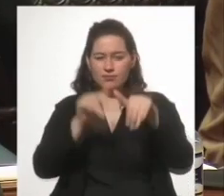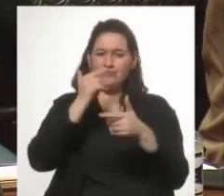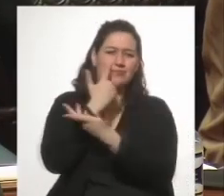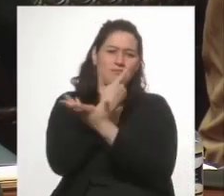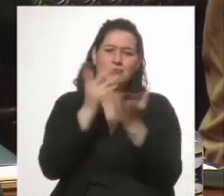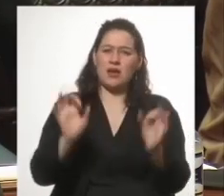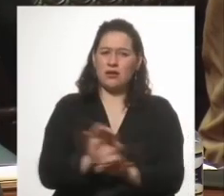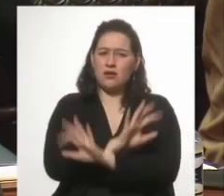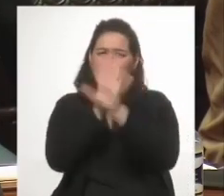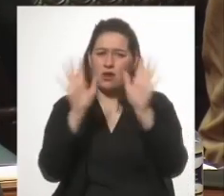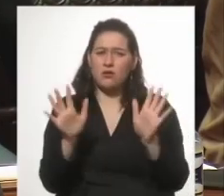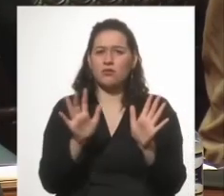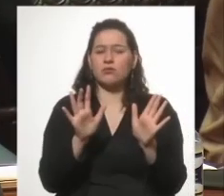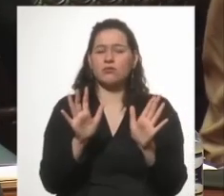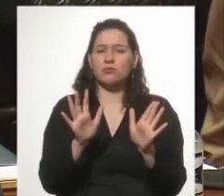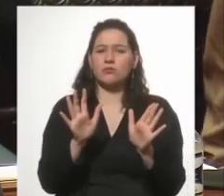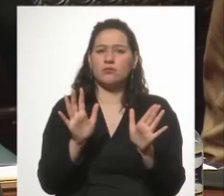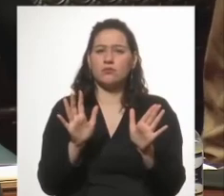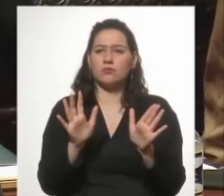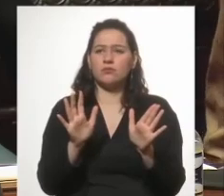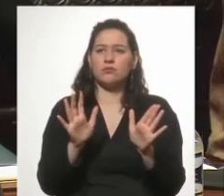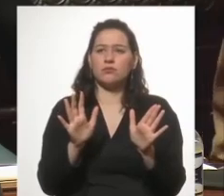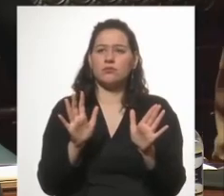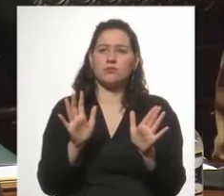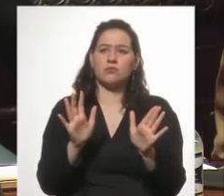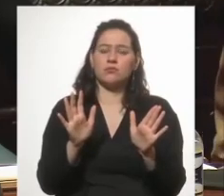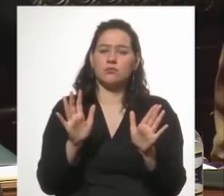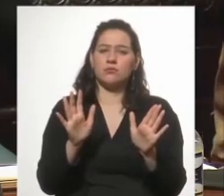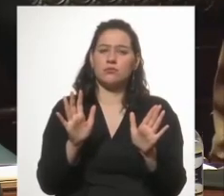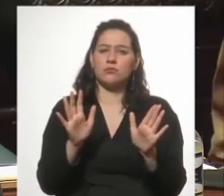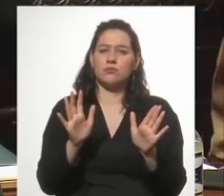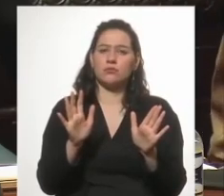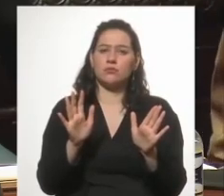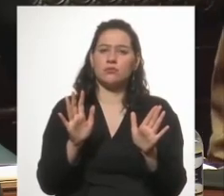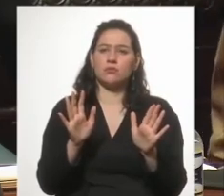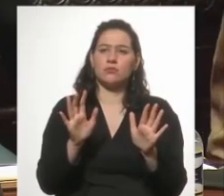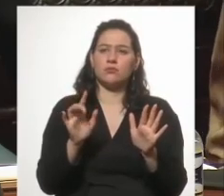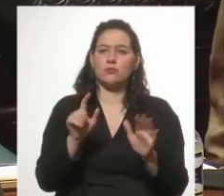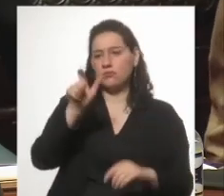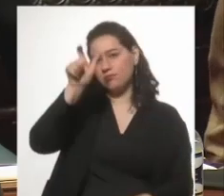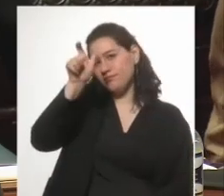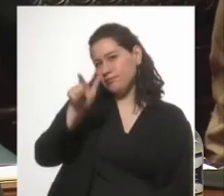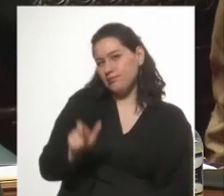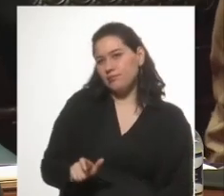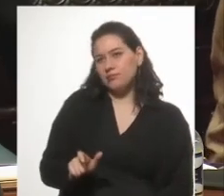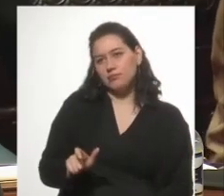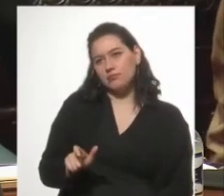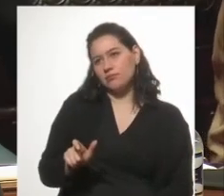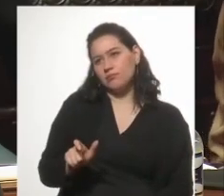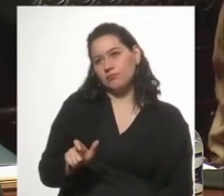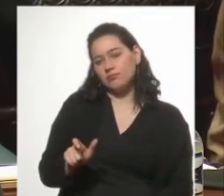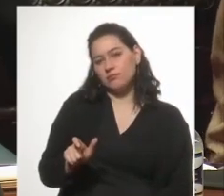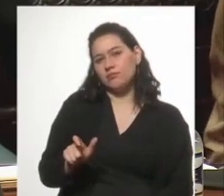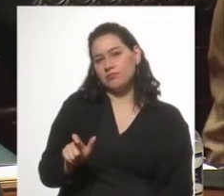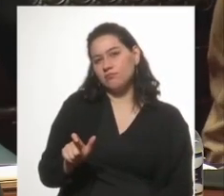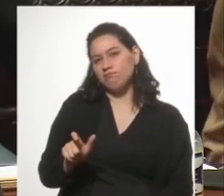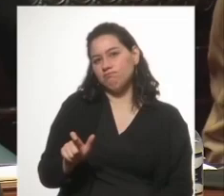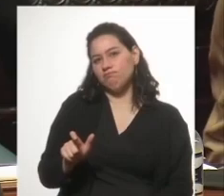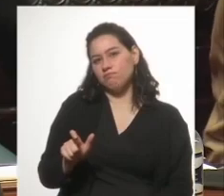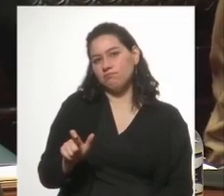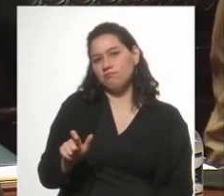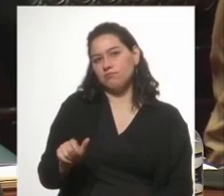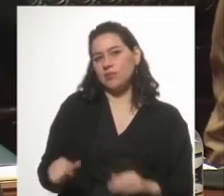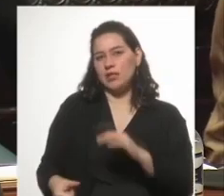explícito de boca de un connotado dirigente político